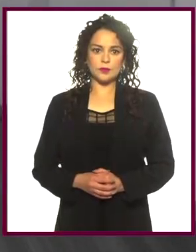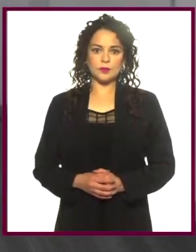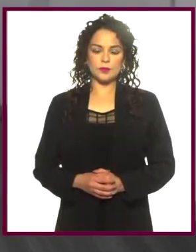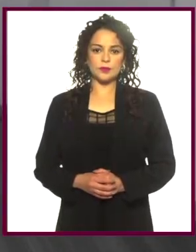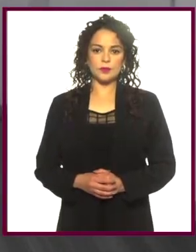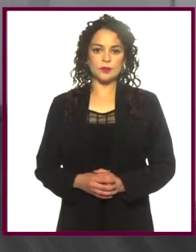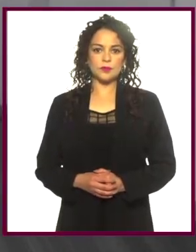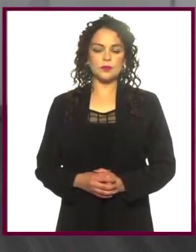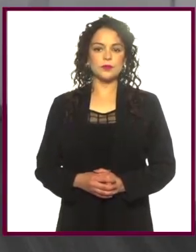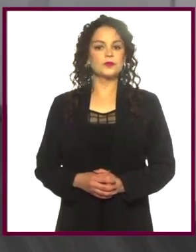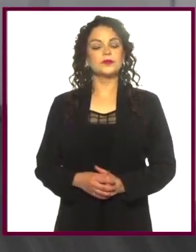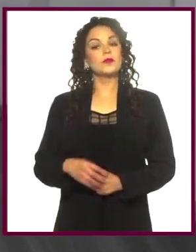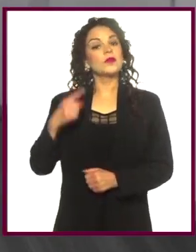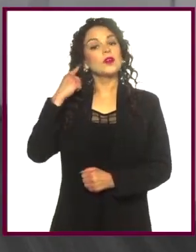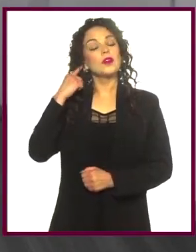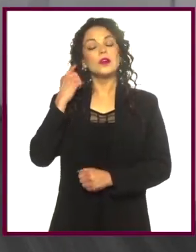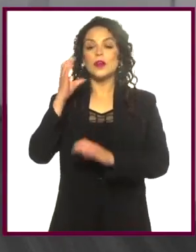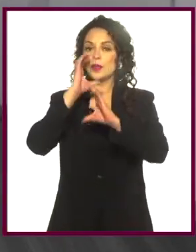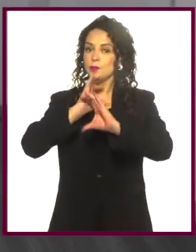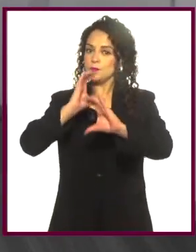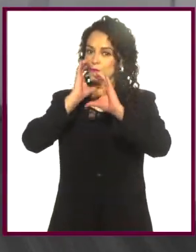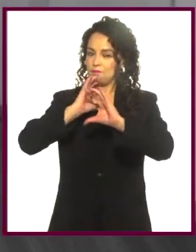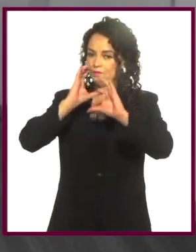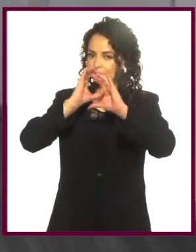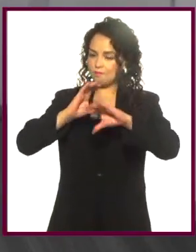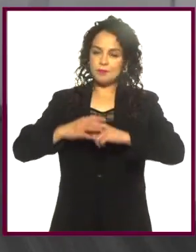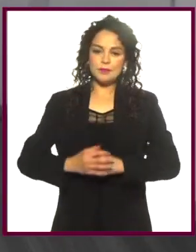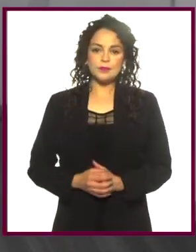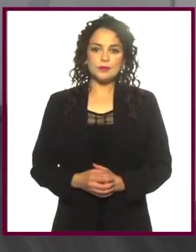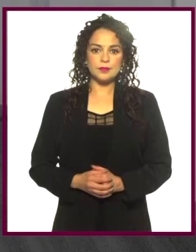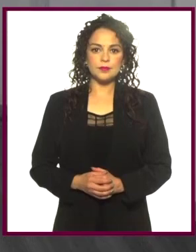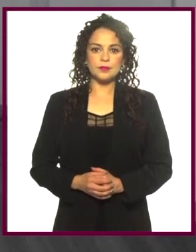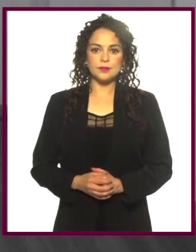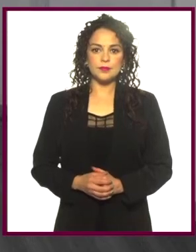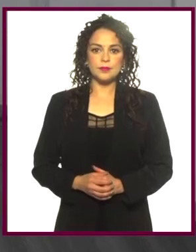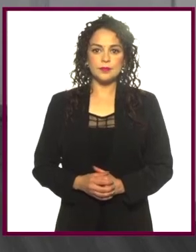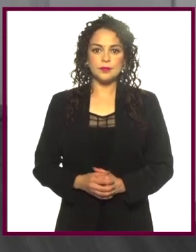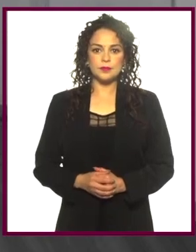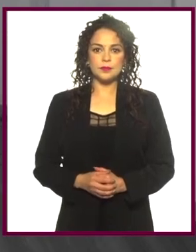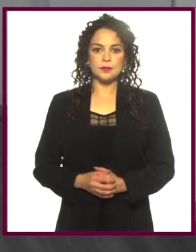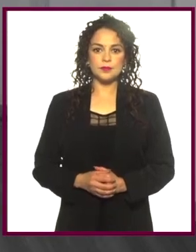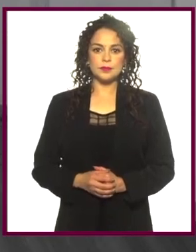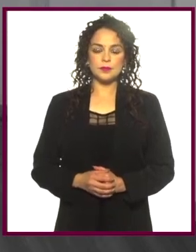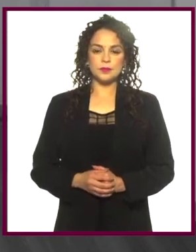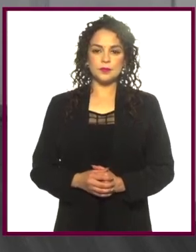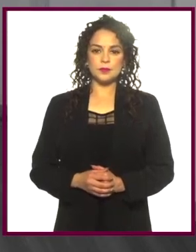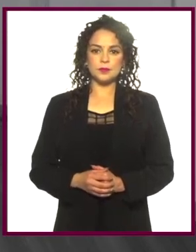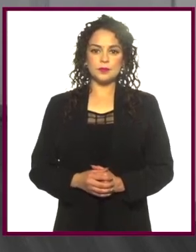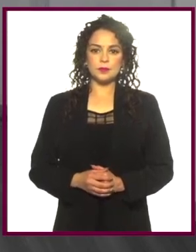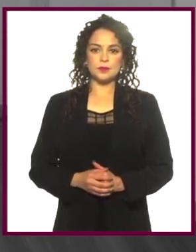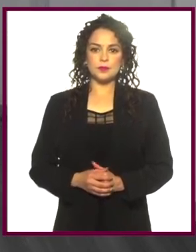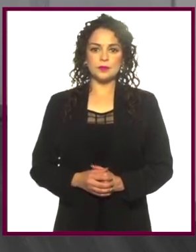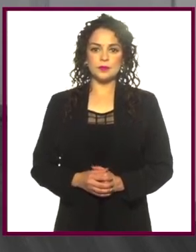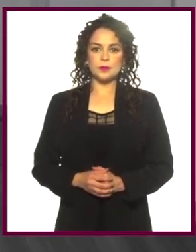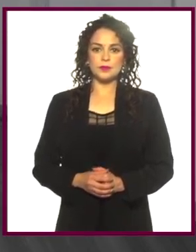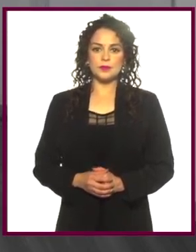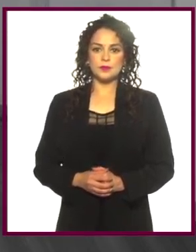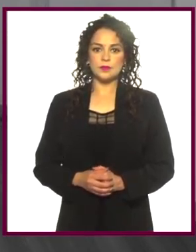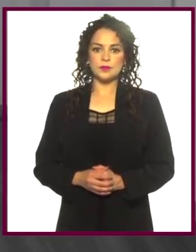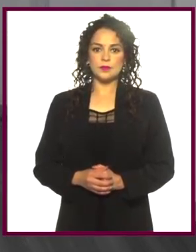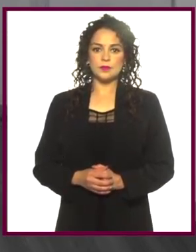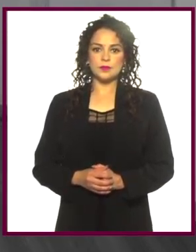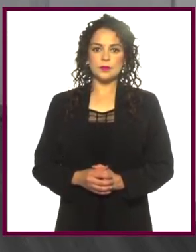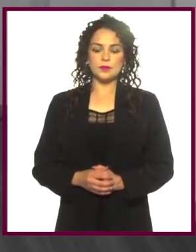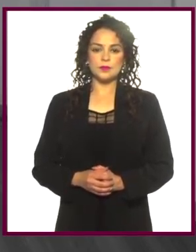Ta tarararara, ta tarararara, ta ta ta.